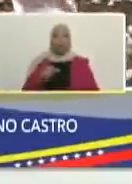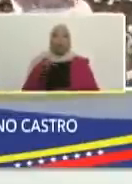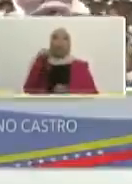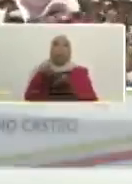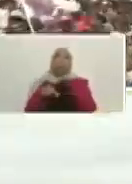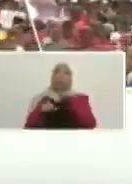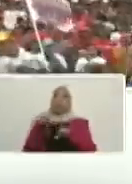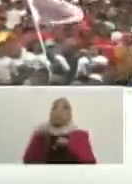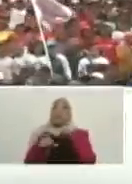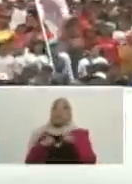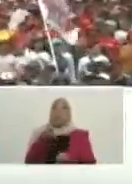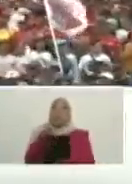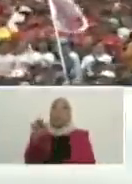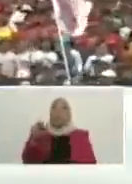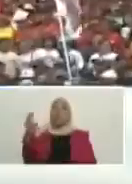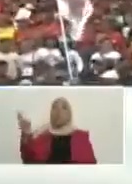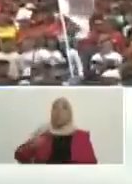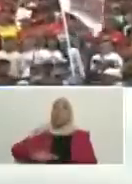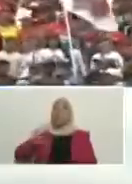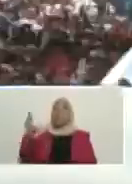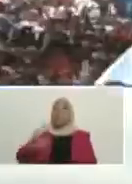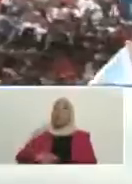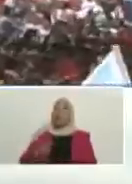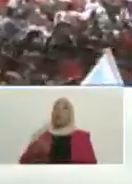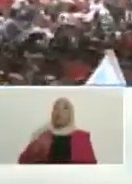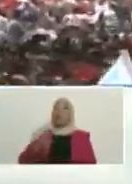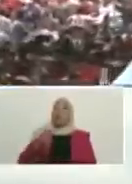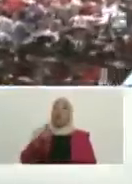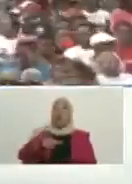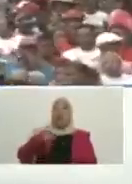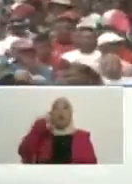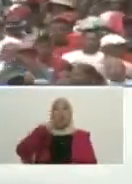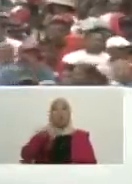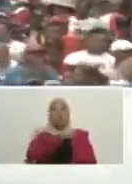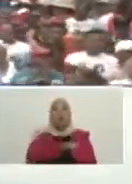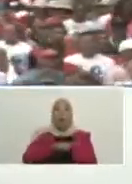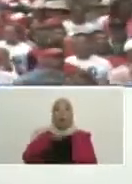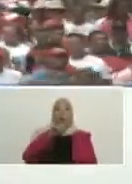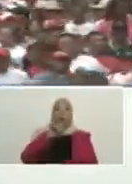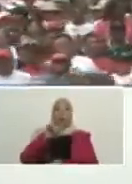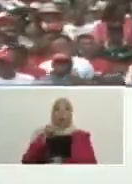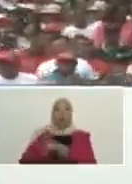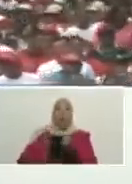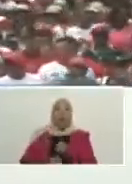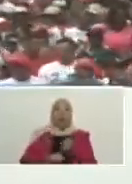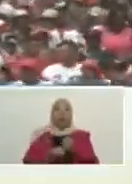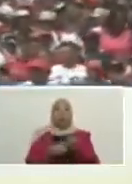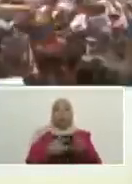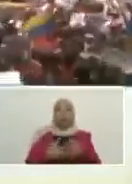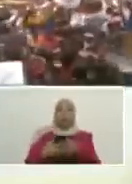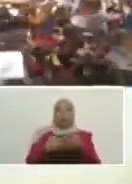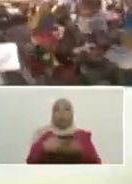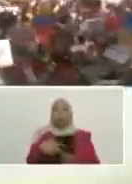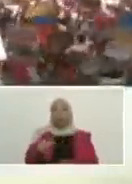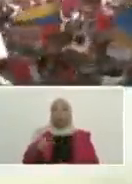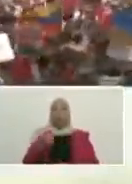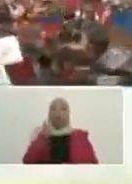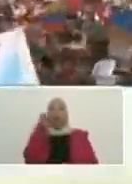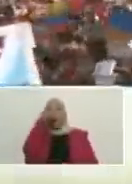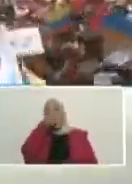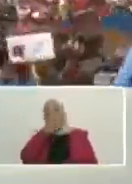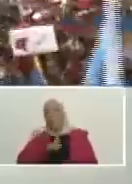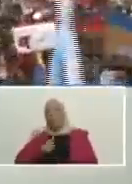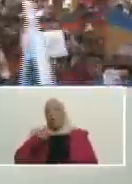XX, nunca jamás, nuestro pueblo se rindió frente a la oligarquía. Nuestro pueblo siempre dio la